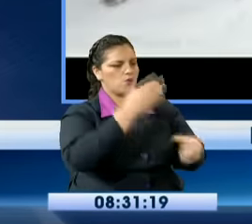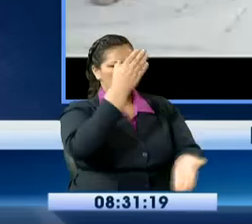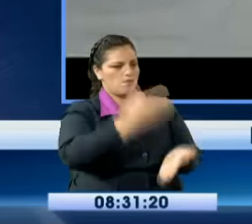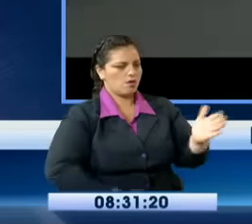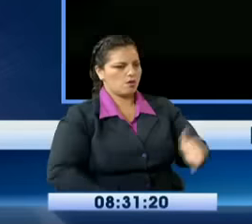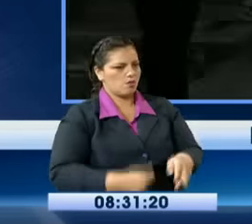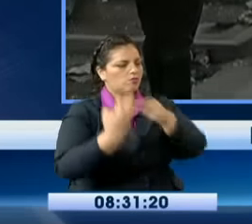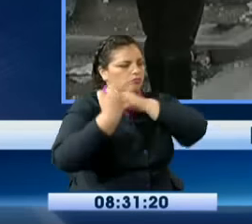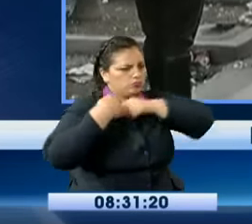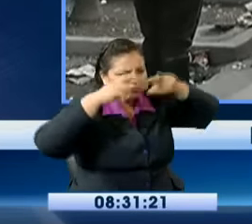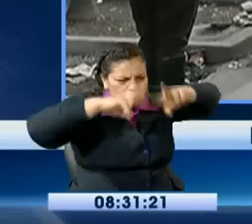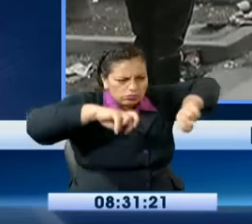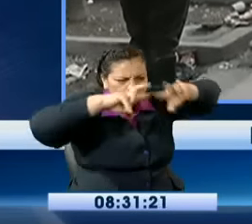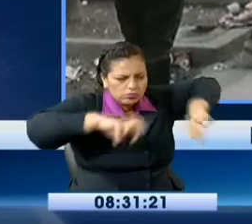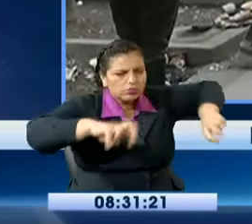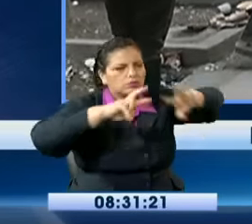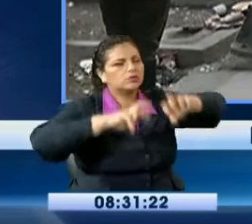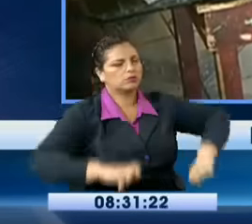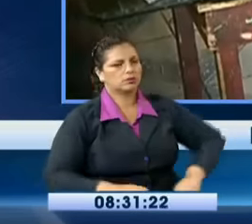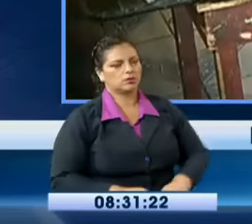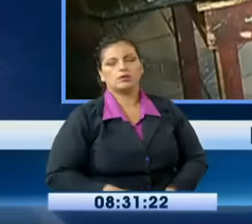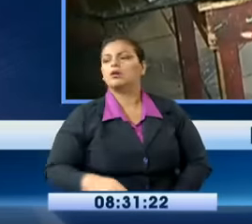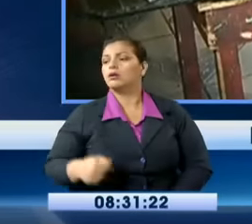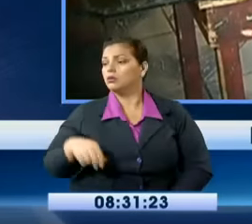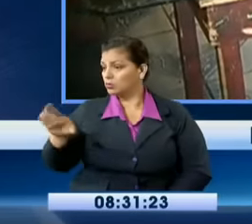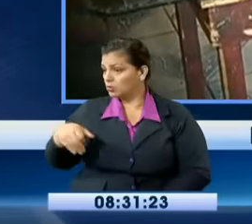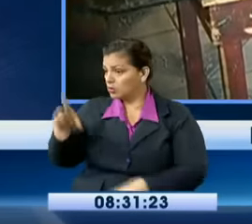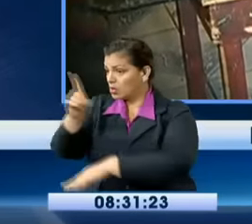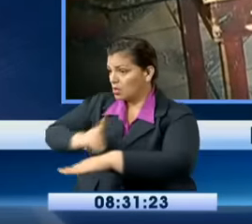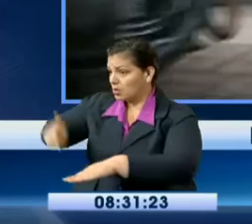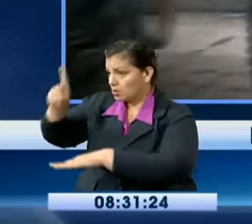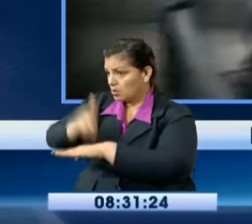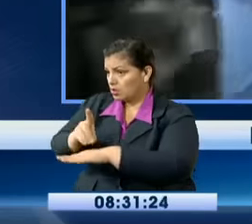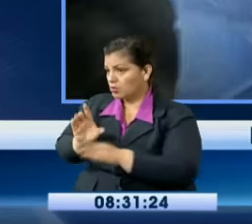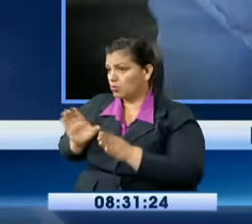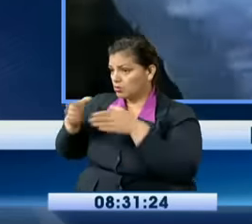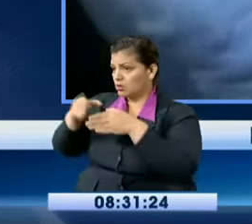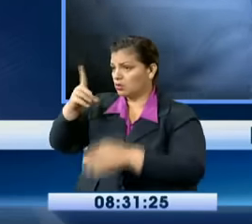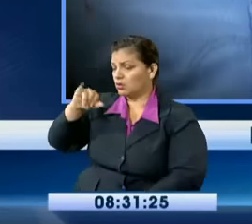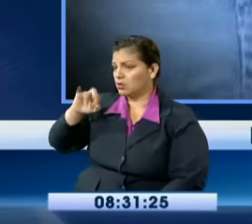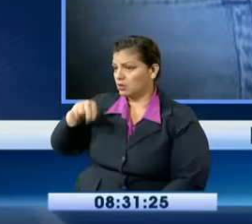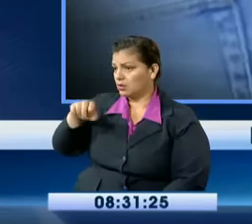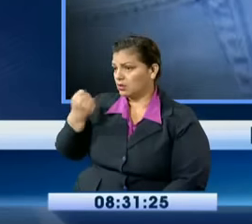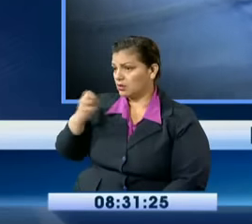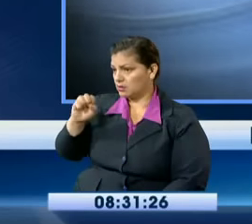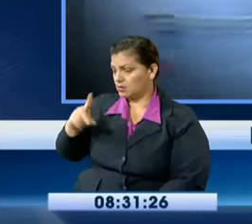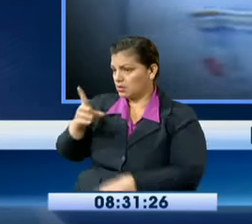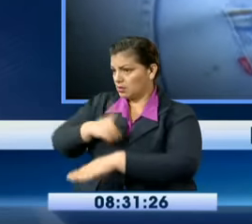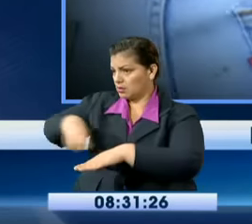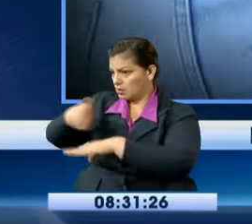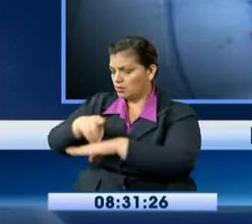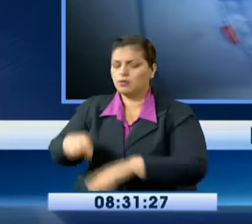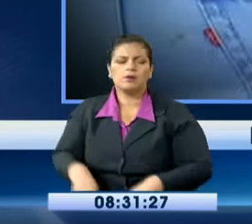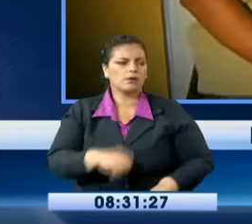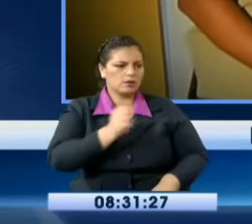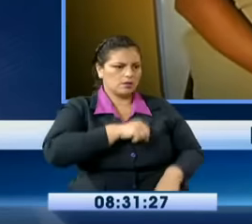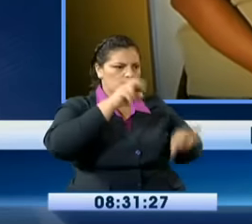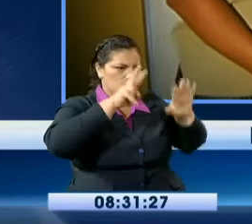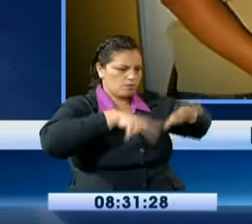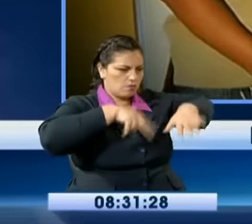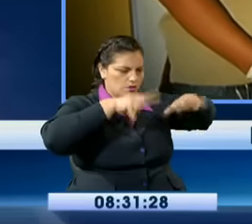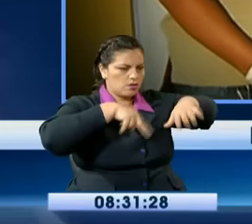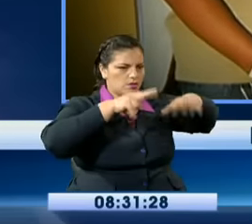investigación, perteneciente a la dirección. ¿Directamente como director de...? No, como director estoy los últimos 7 meses, pero un tiempo atrás como